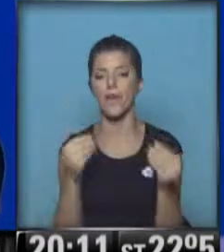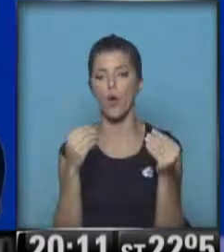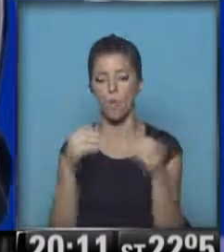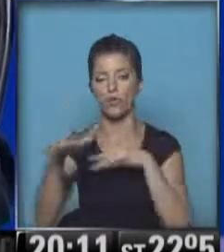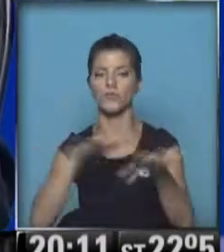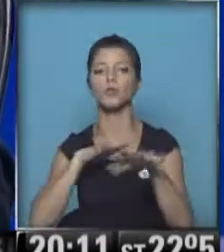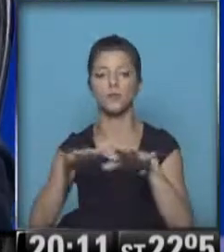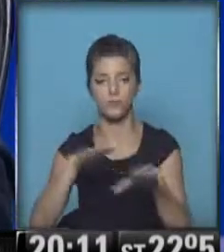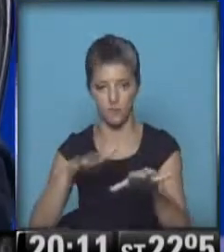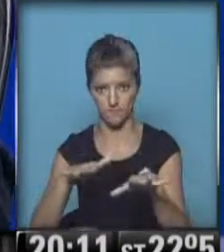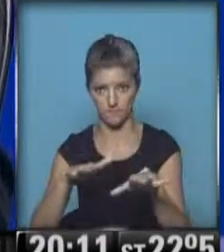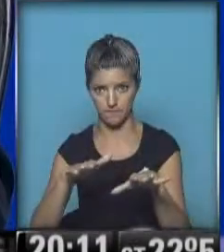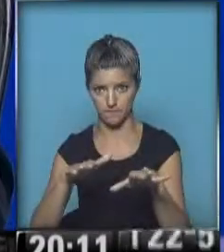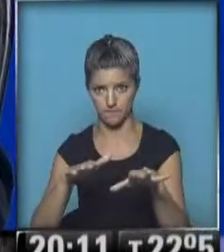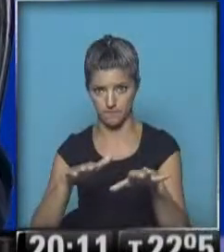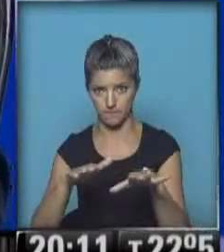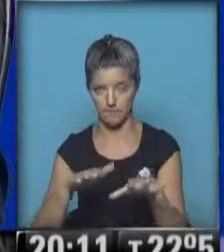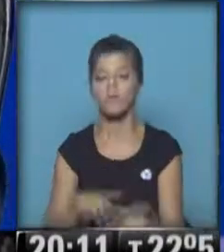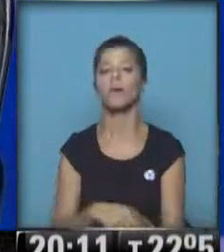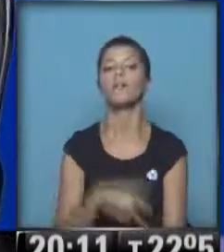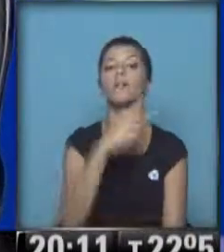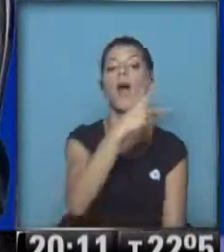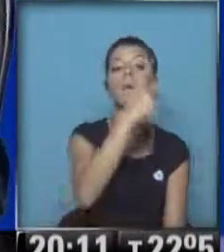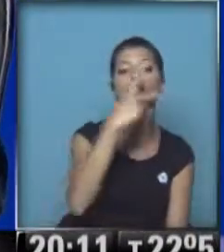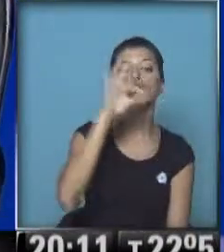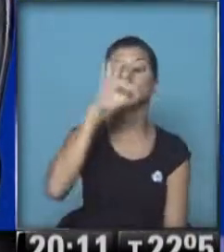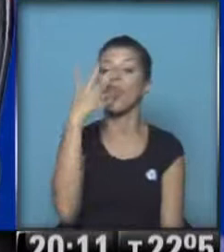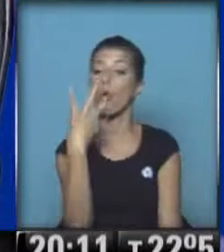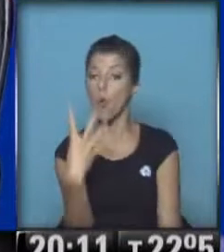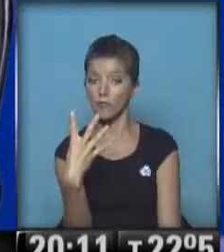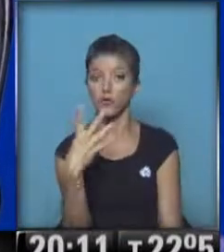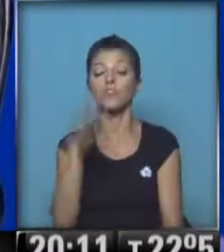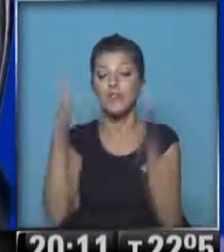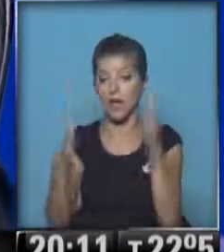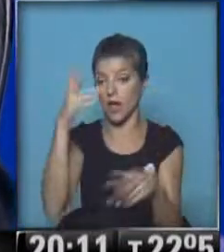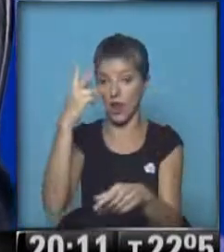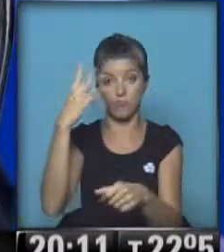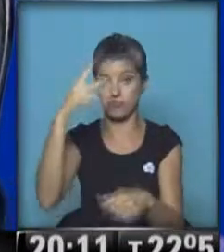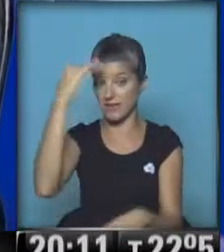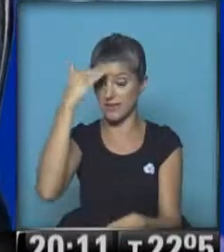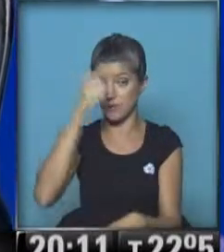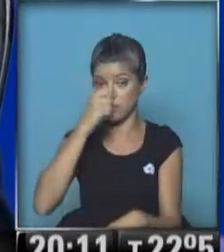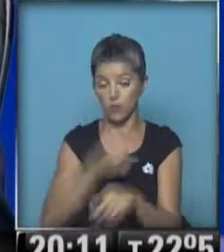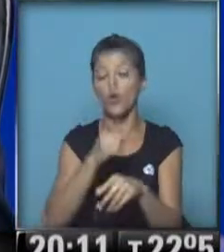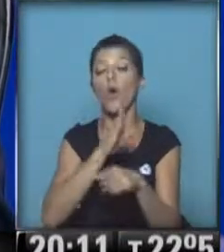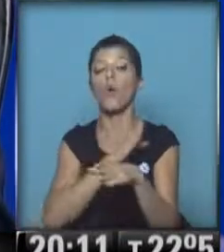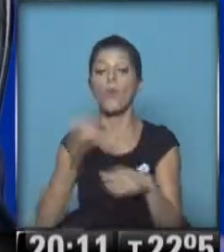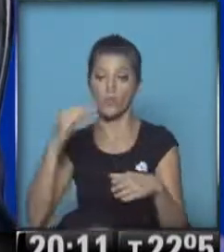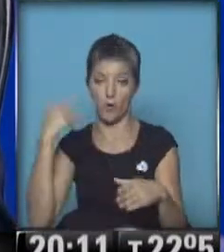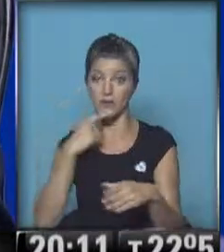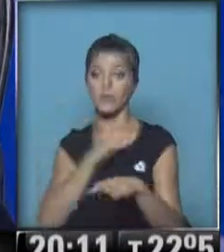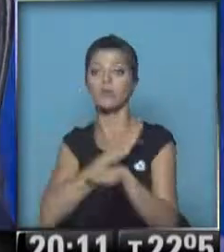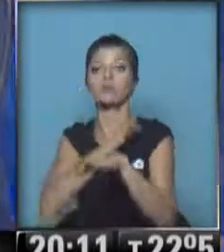los hechos a partir de las 22:04 en el entretiempo cuando River salía por la